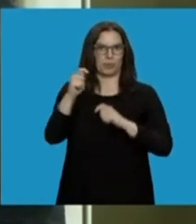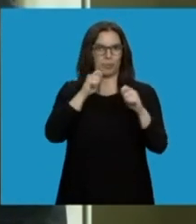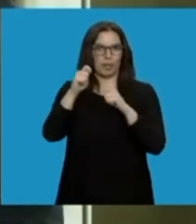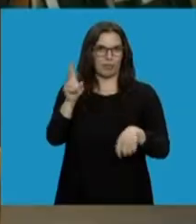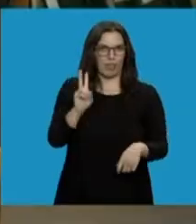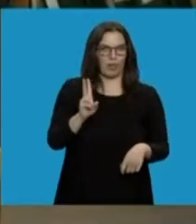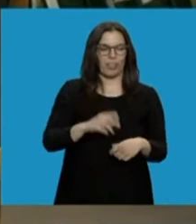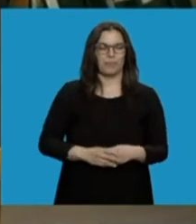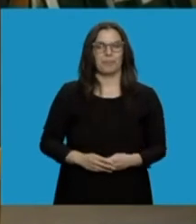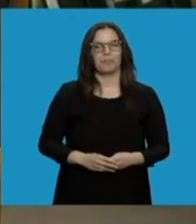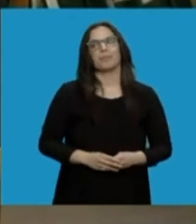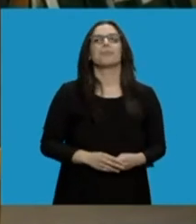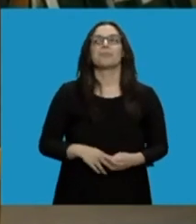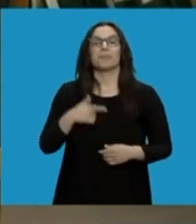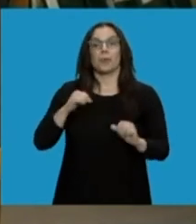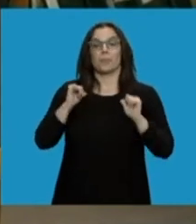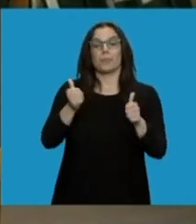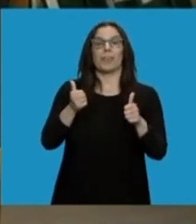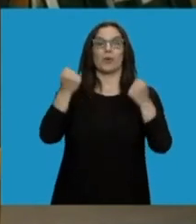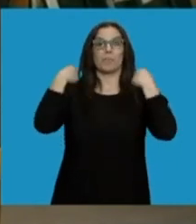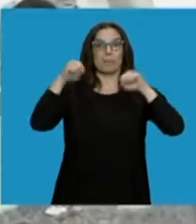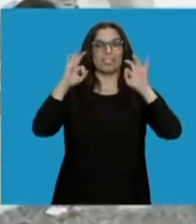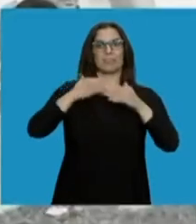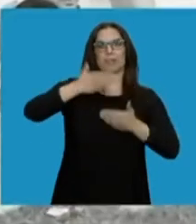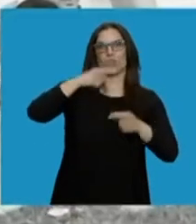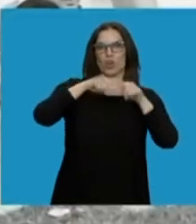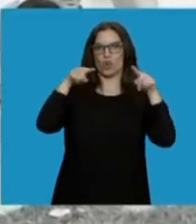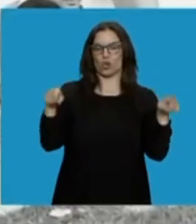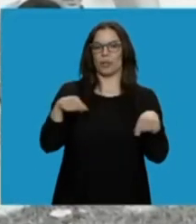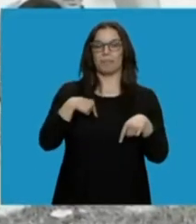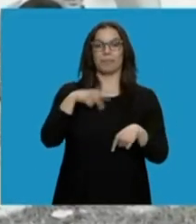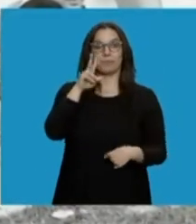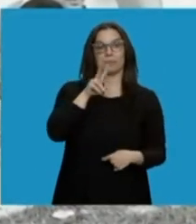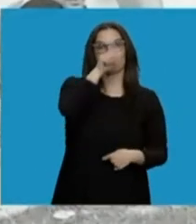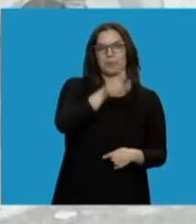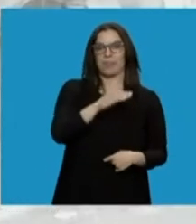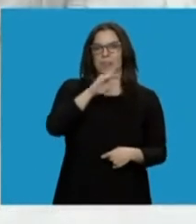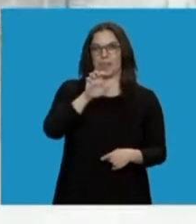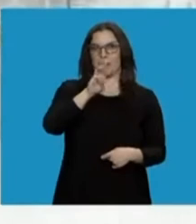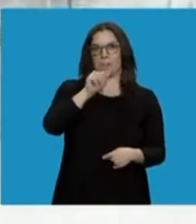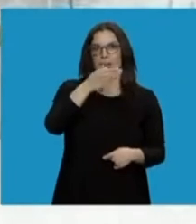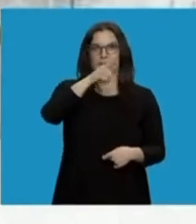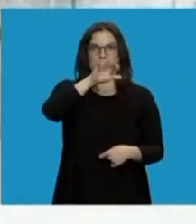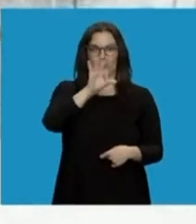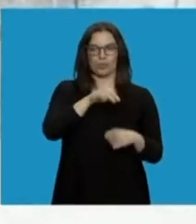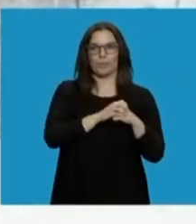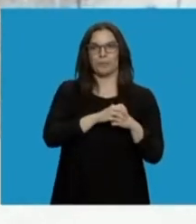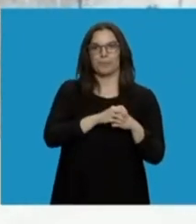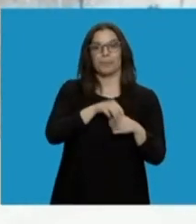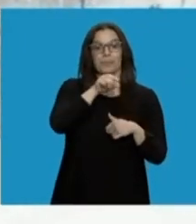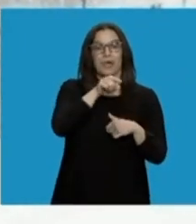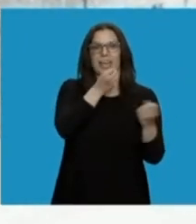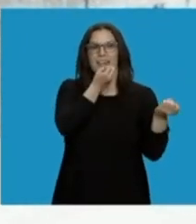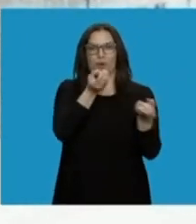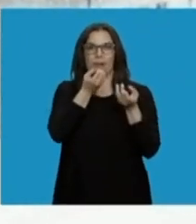de Valladolid. Yo entro a hacer prácticas en el Norte de Castilla y allí me encontré con Ángel María de Pablos, que era quien llevaba la